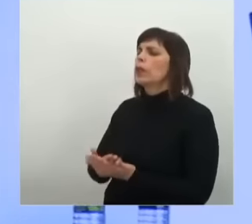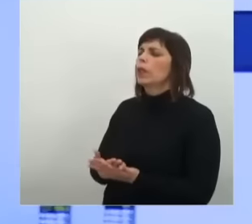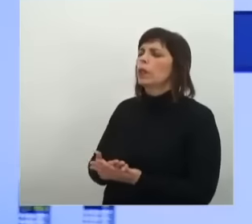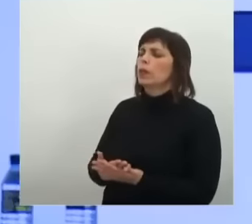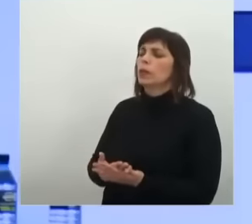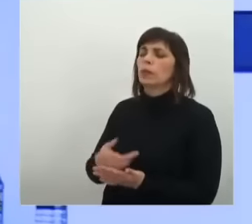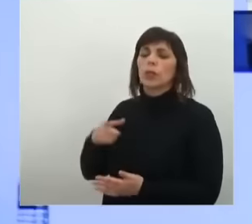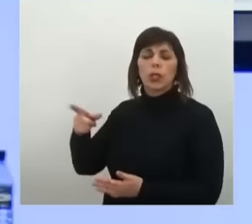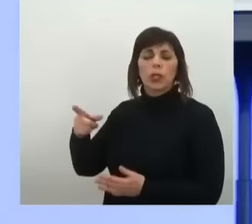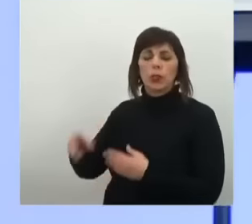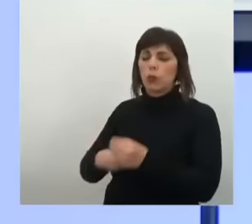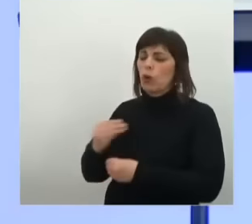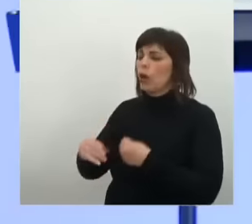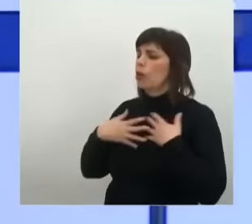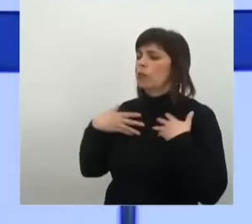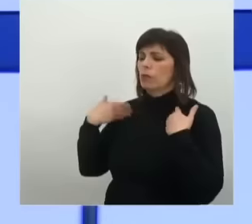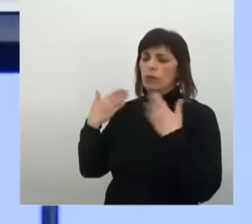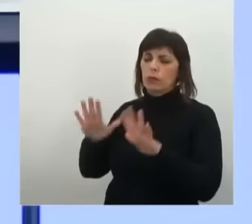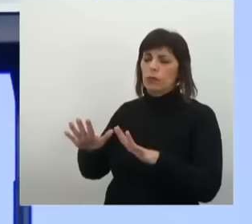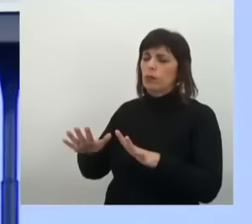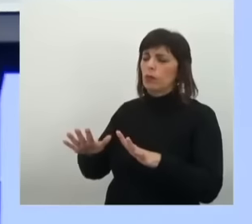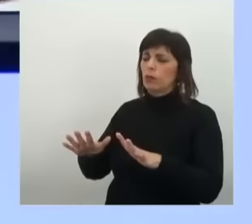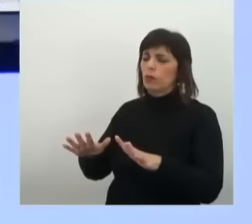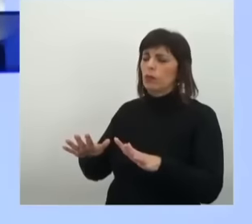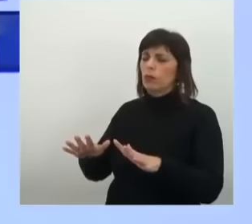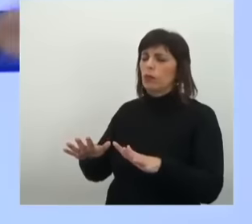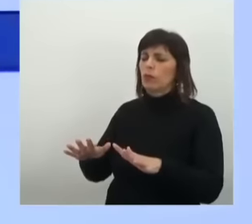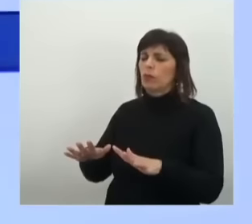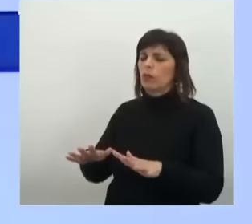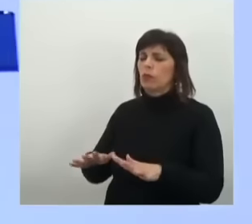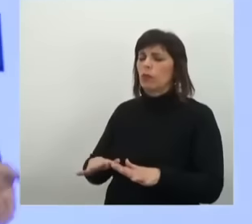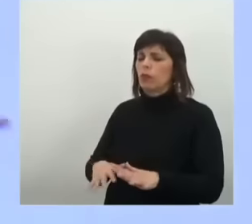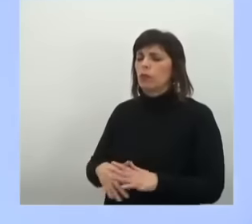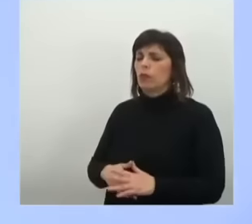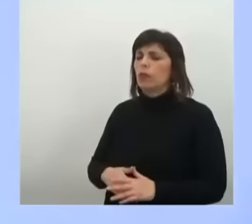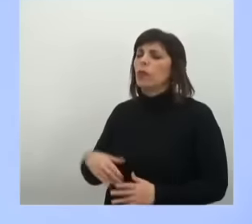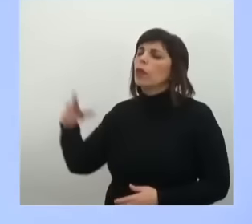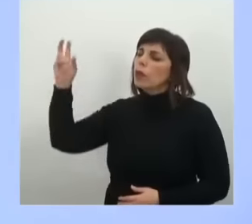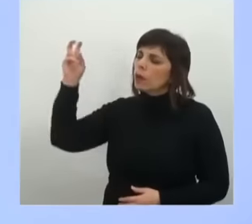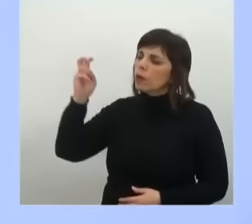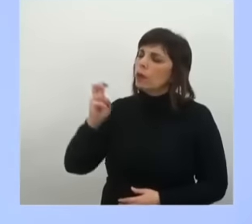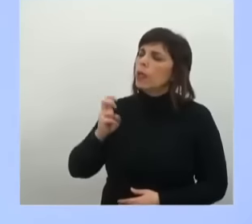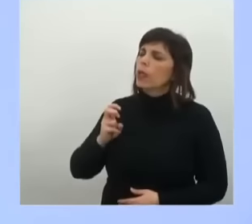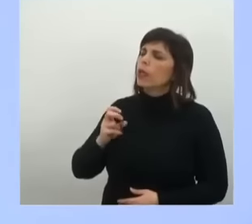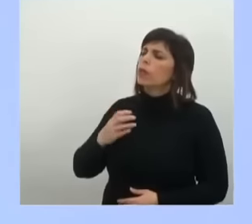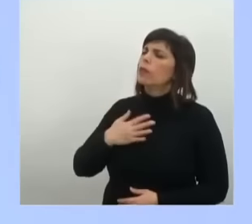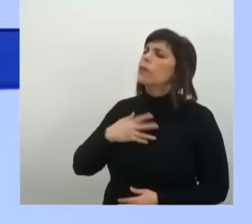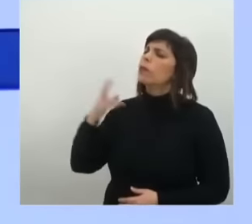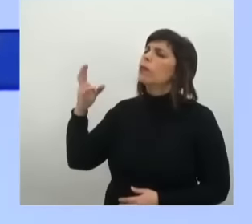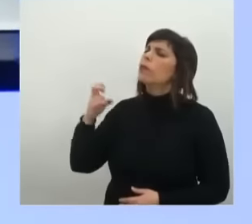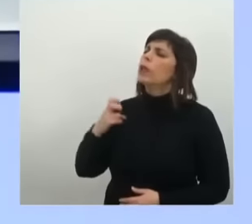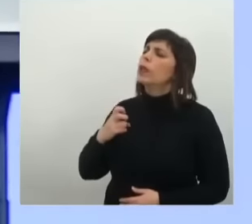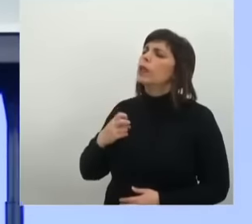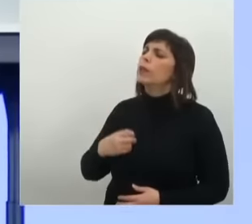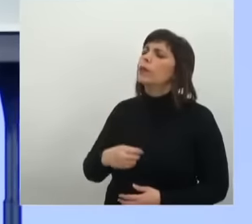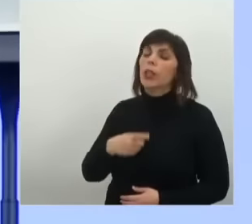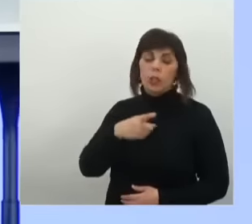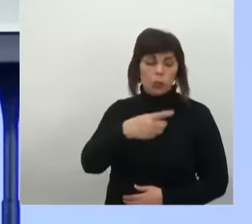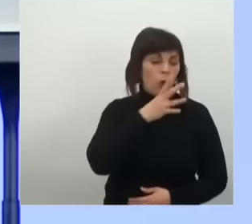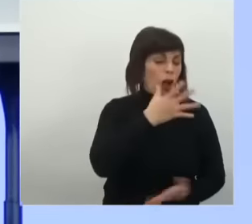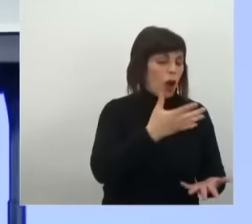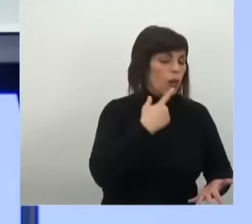que tengas que hacer señor visita a los hermanos aquí presente hablé con él hable con él dile señor